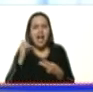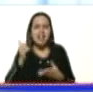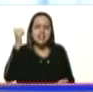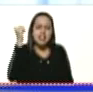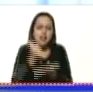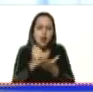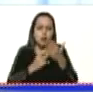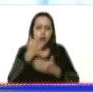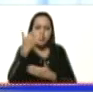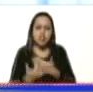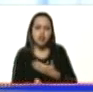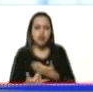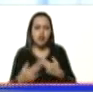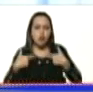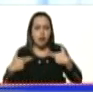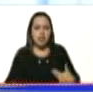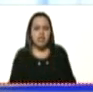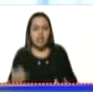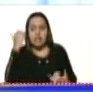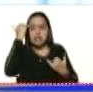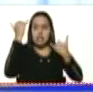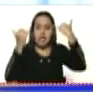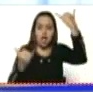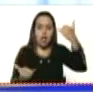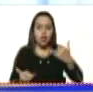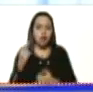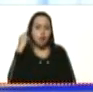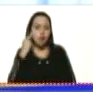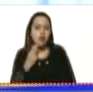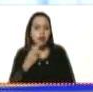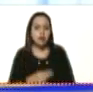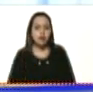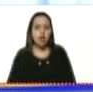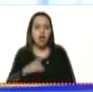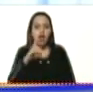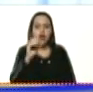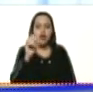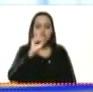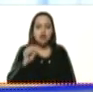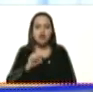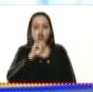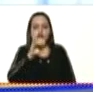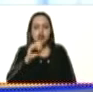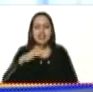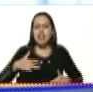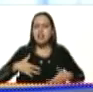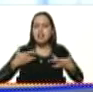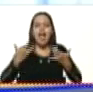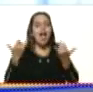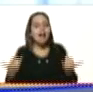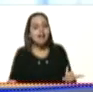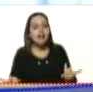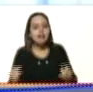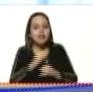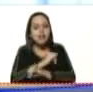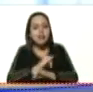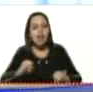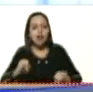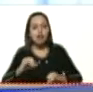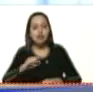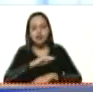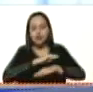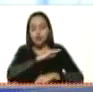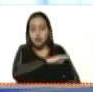proyecto unionista concebido por Simón Bolívar, Roscio sentía cumplida su misión. Las palabras finales en su